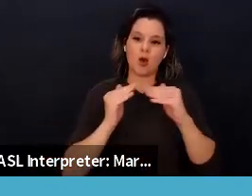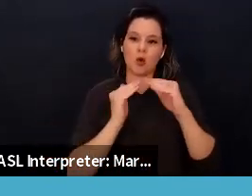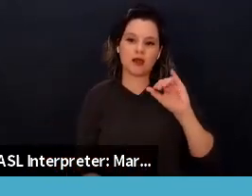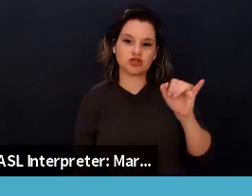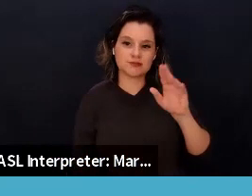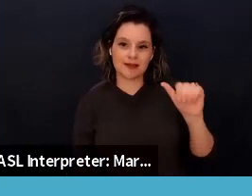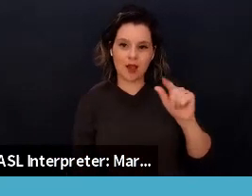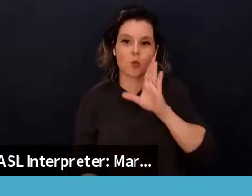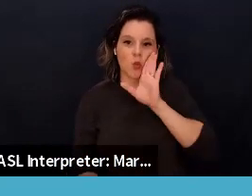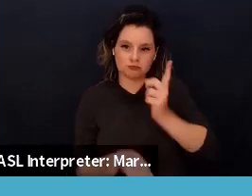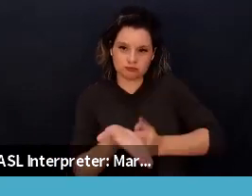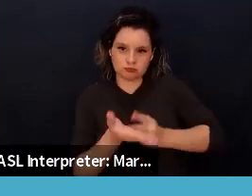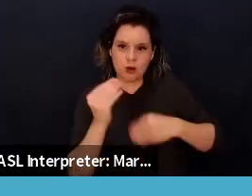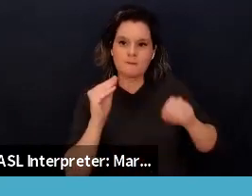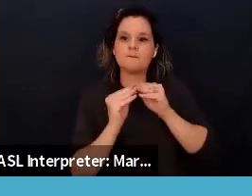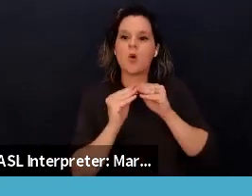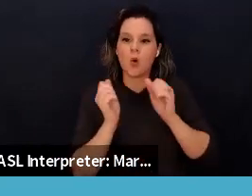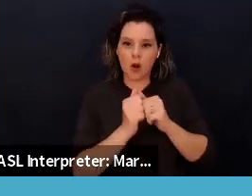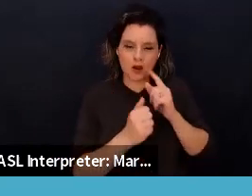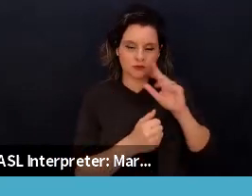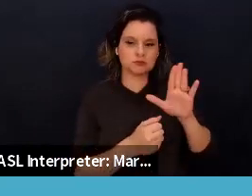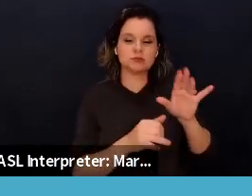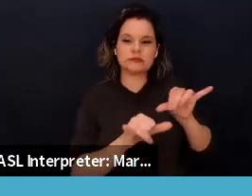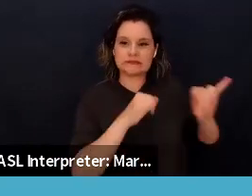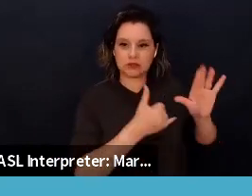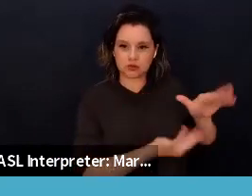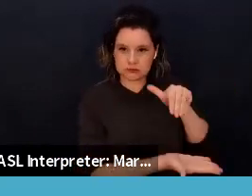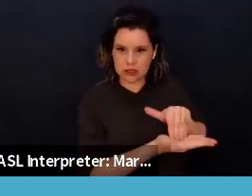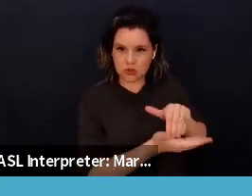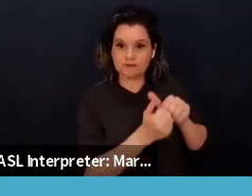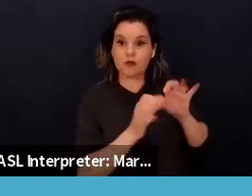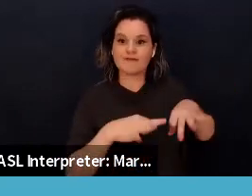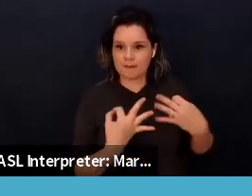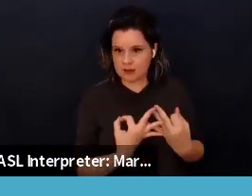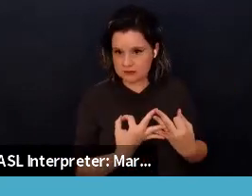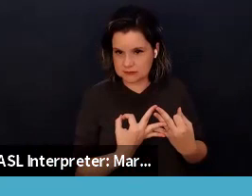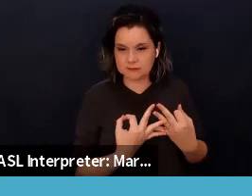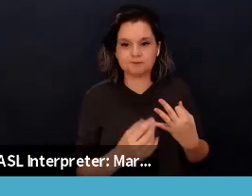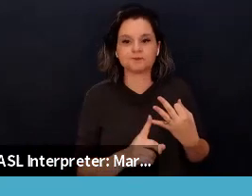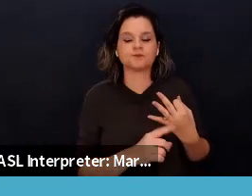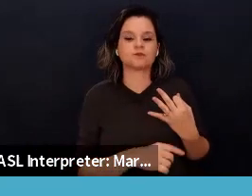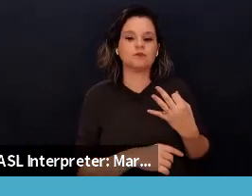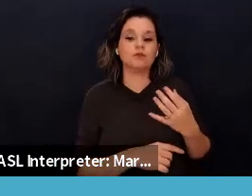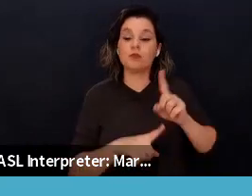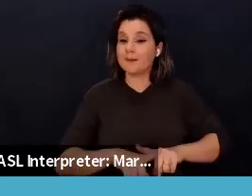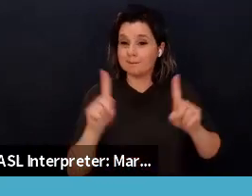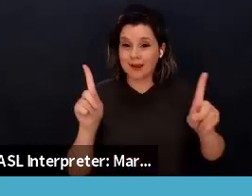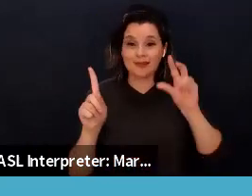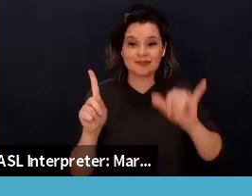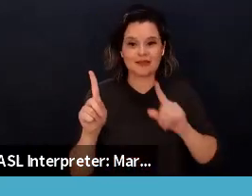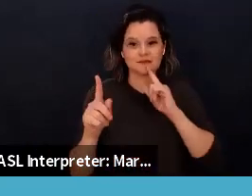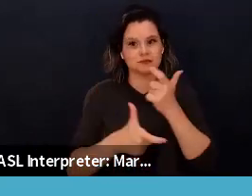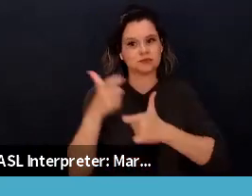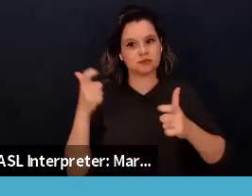Chirla va a hablar más de los centros de detención para familias, pero eso es un gran